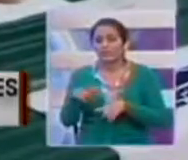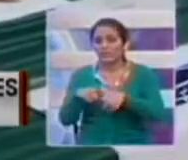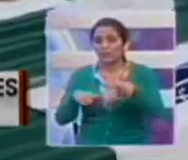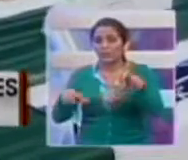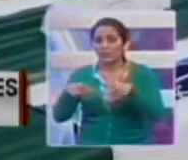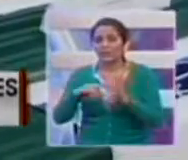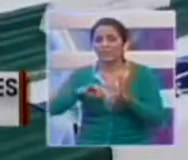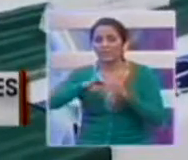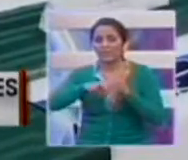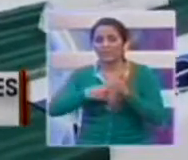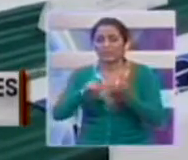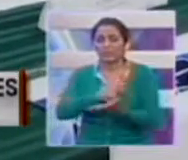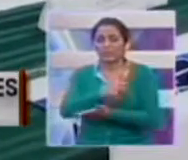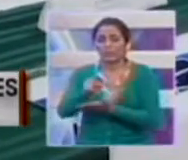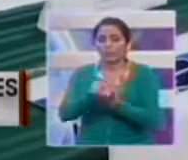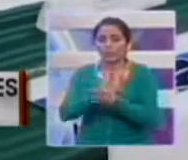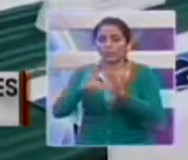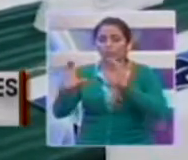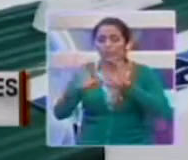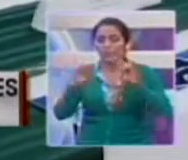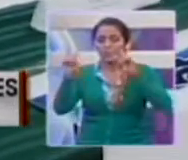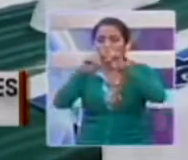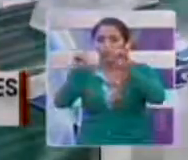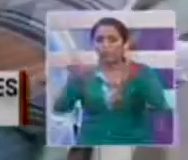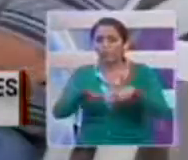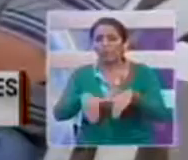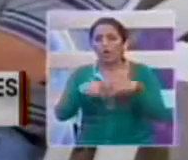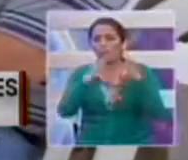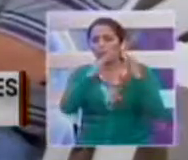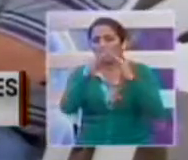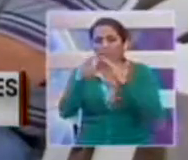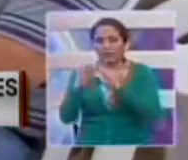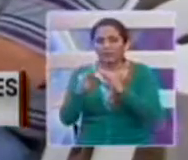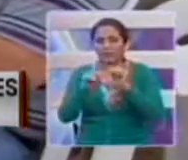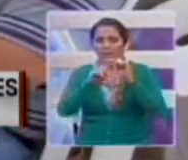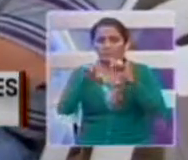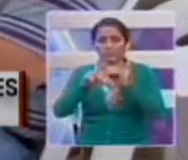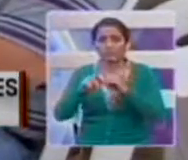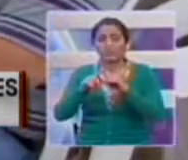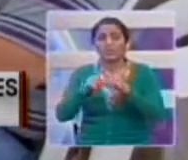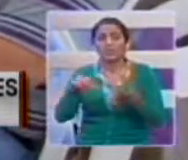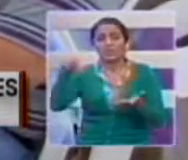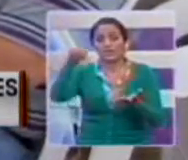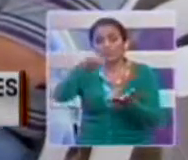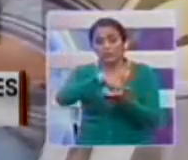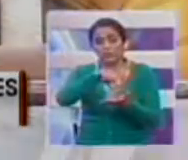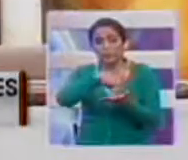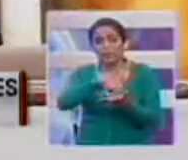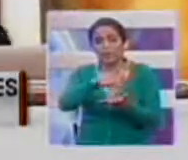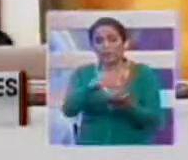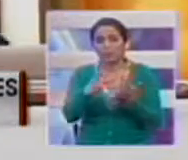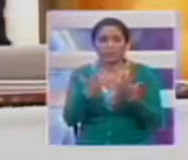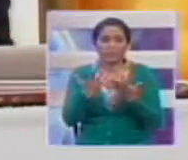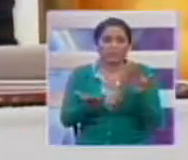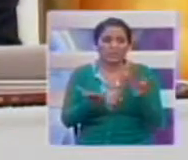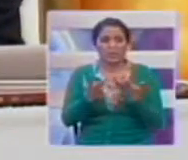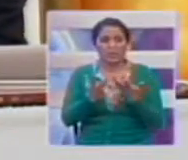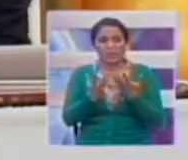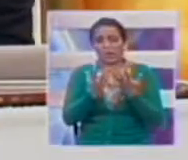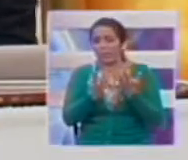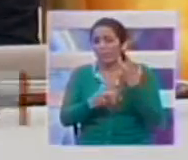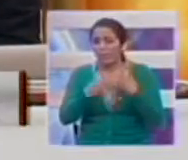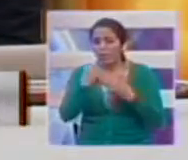Ciudadano Sectorial de Desarrollo Urbano y Vivienda, en el que se analizó el tema de las ciudades resilientes y sustentables. La resiliencia